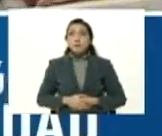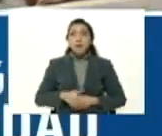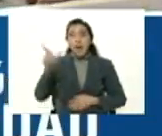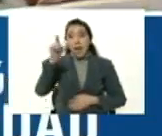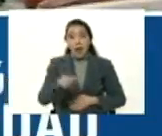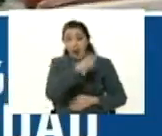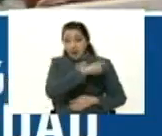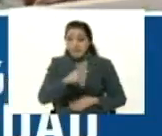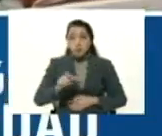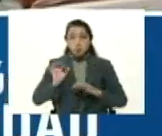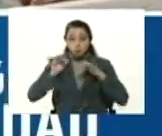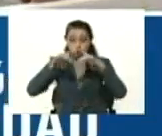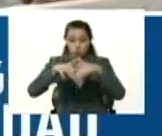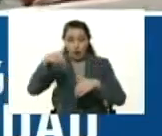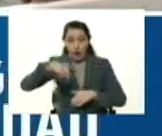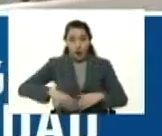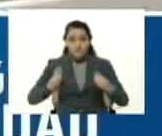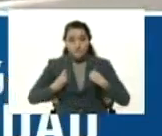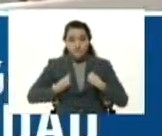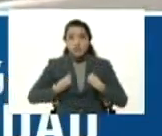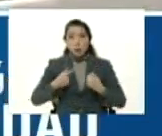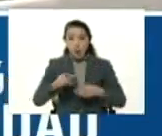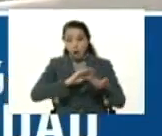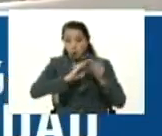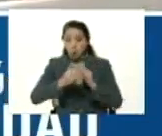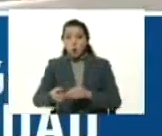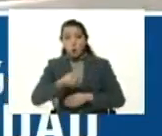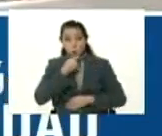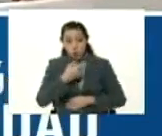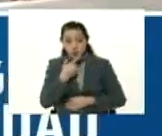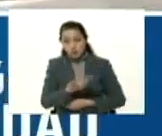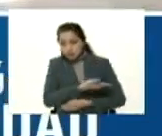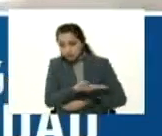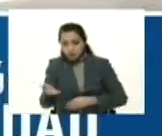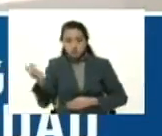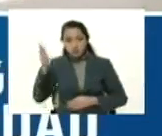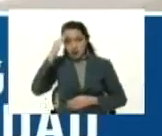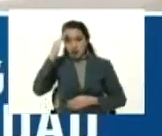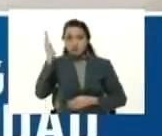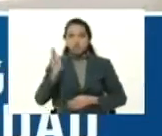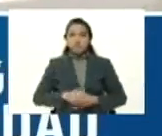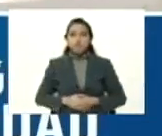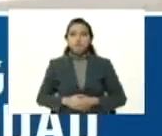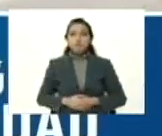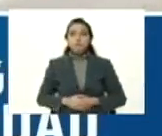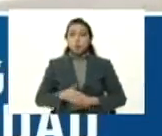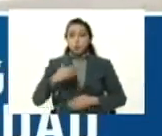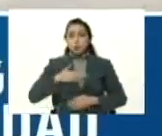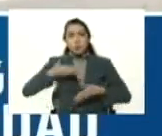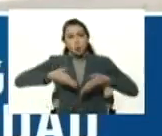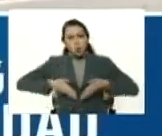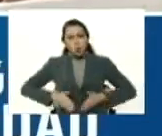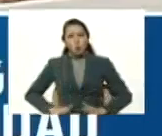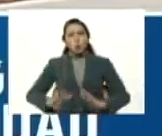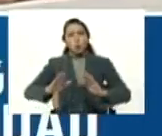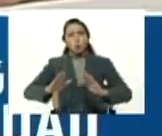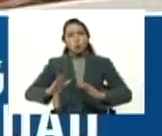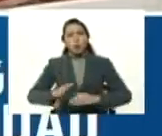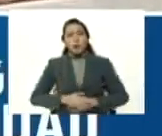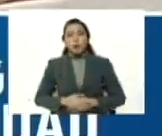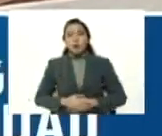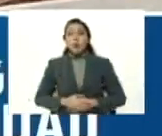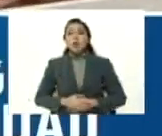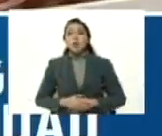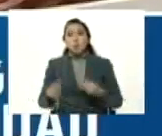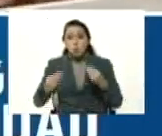durante 80 años. Comunidad italiana bella, hermosa. Yo donde nací y me crié, había